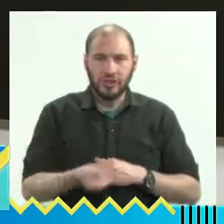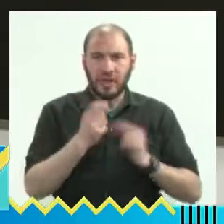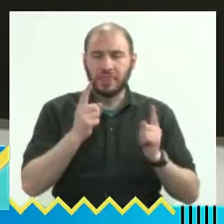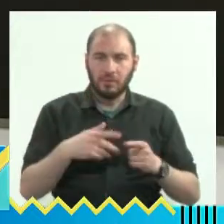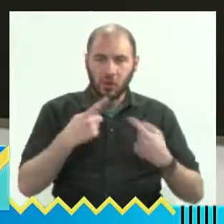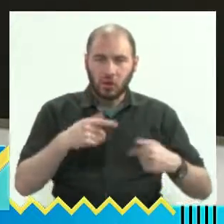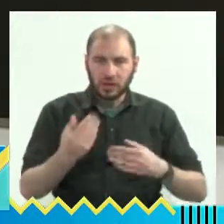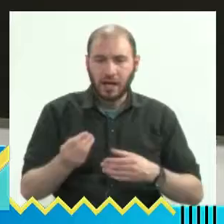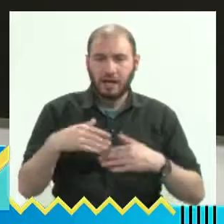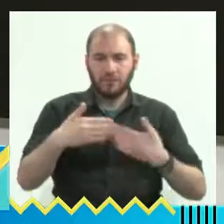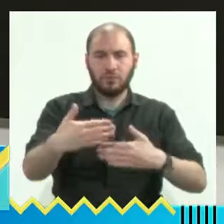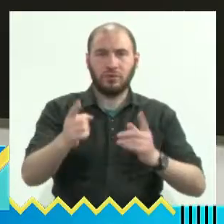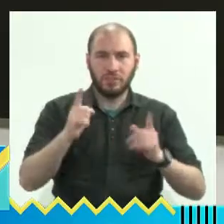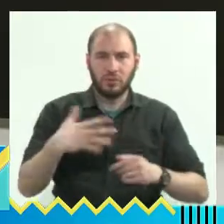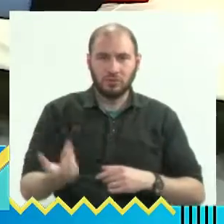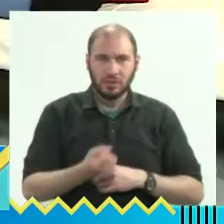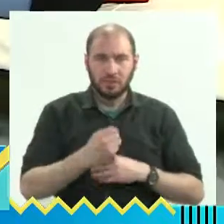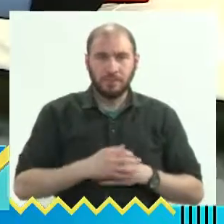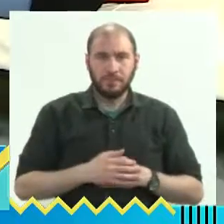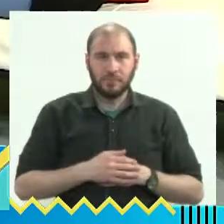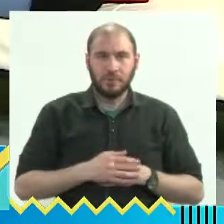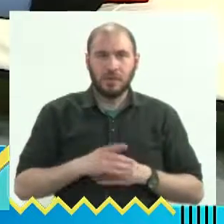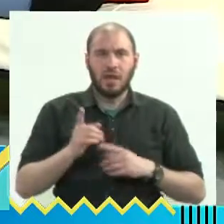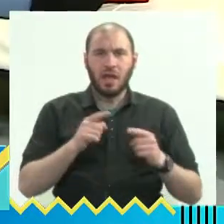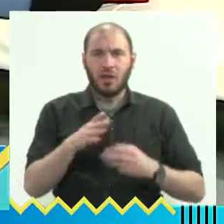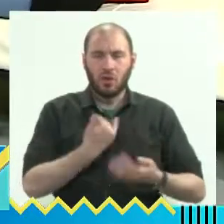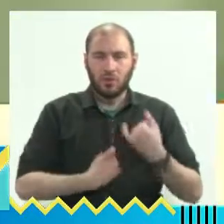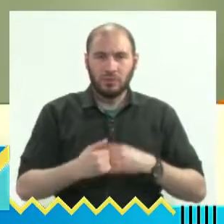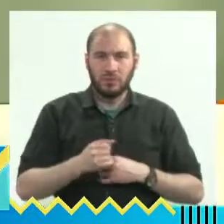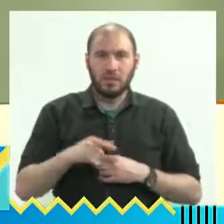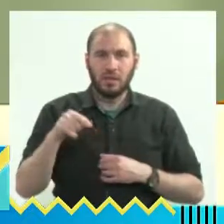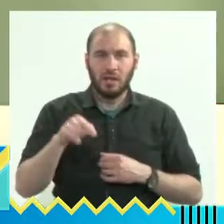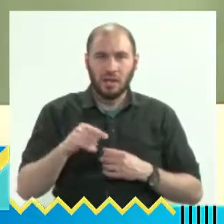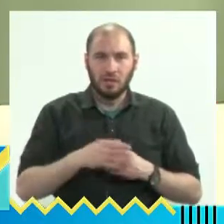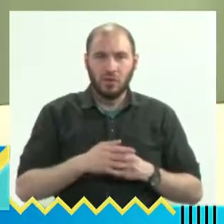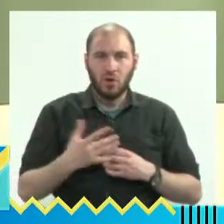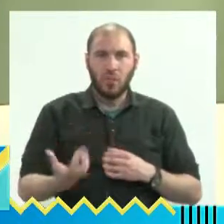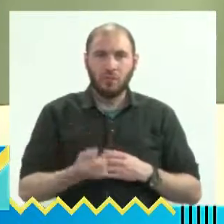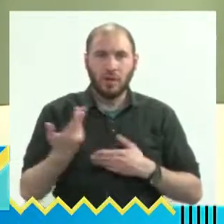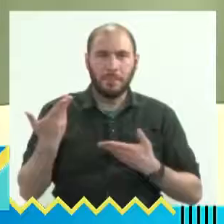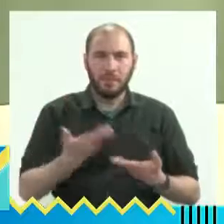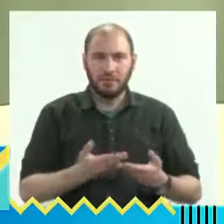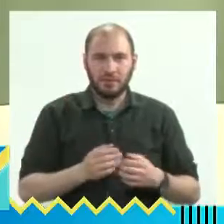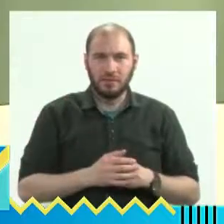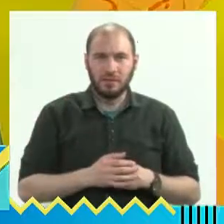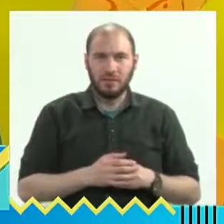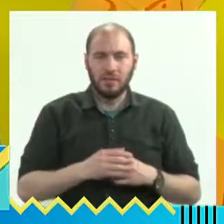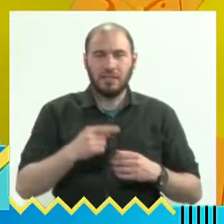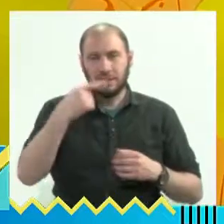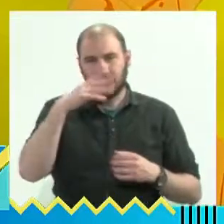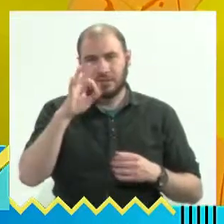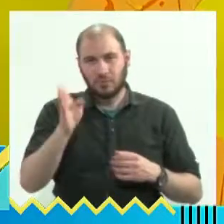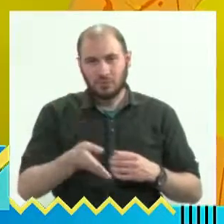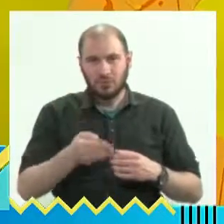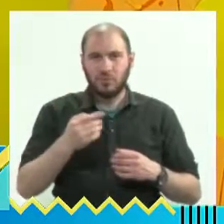puedan ir generando hacia adelante, ¿no? Esas modificaciones. Recién Macarena decía esto, que ellos han tenido la oportunidad de presentar listas con el